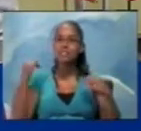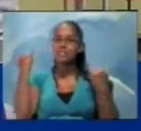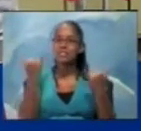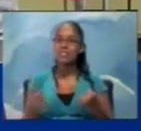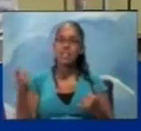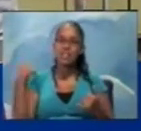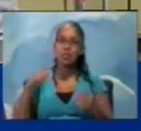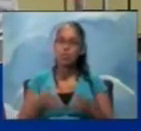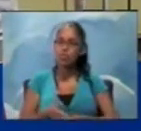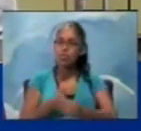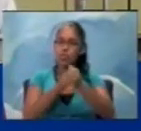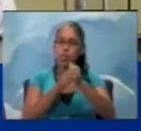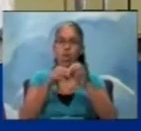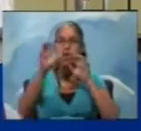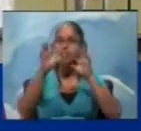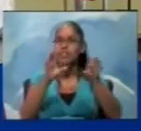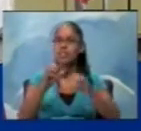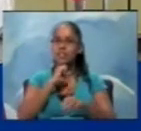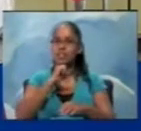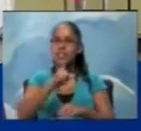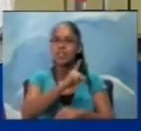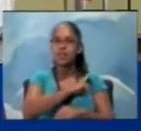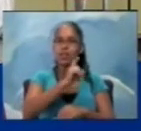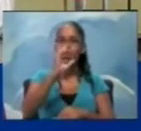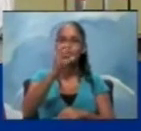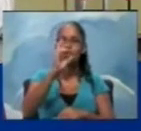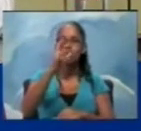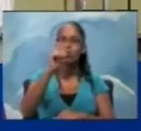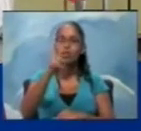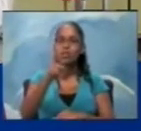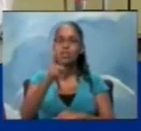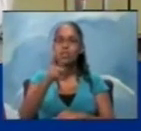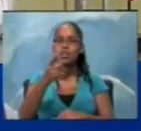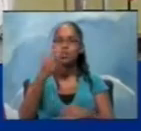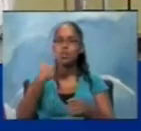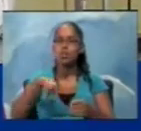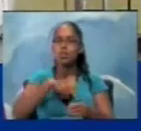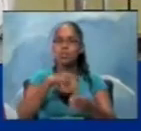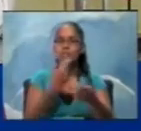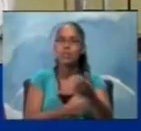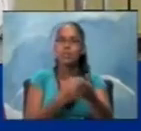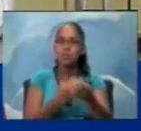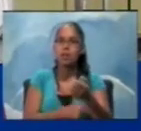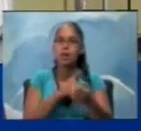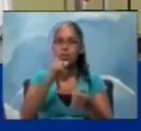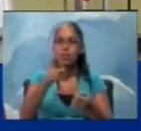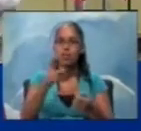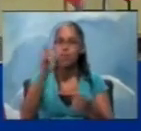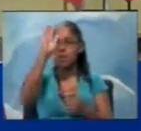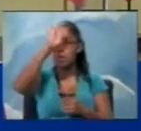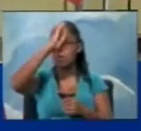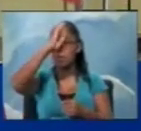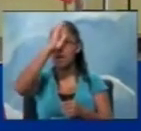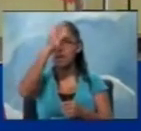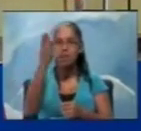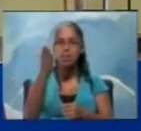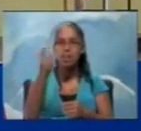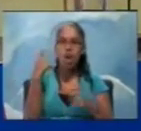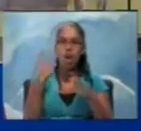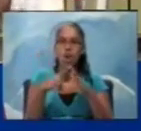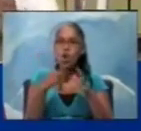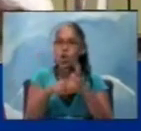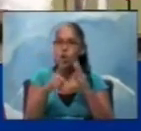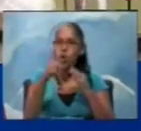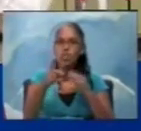nacional de Curazao, es nuestra hermana Otálvez, Luis Otálvez, de allí de Barina. Hermano, cosas